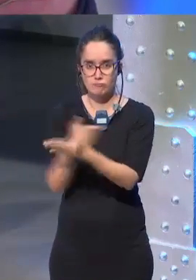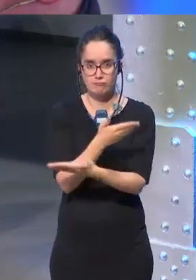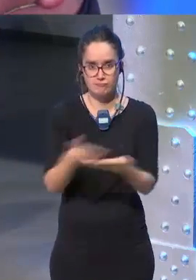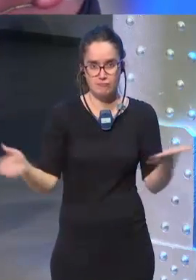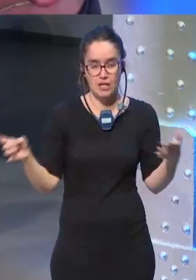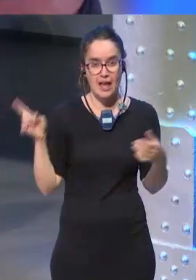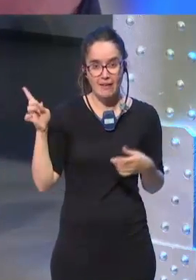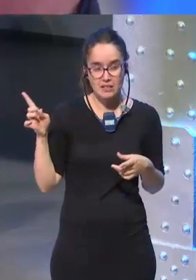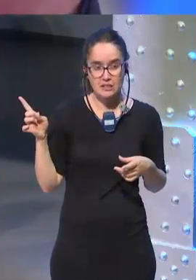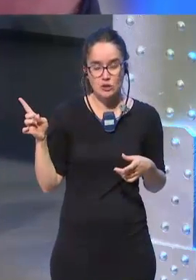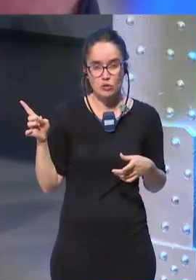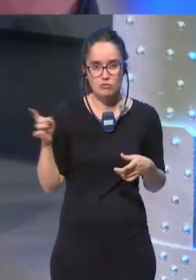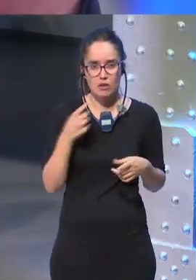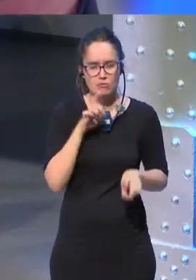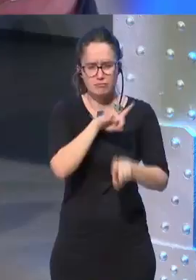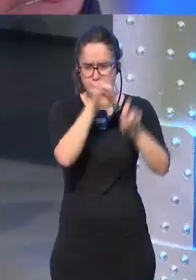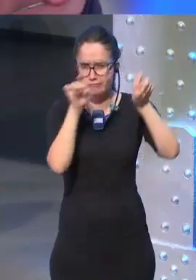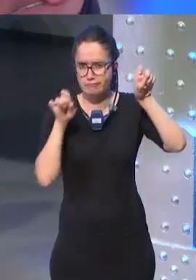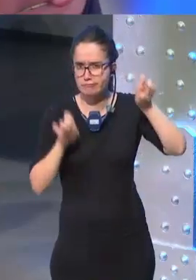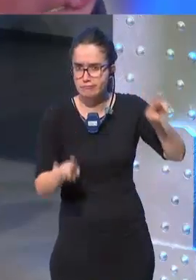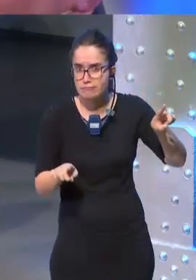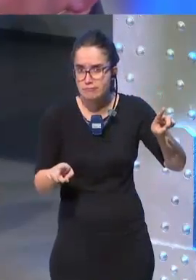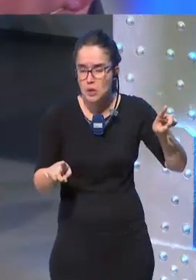esto pues pone en cuestión